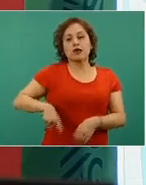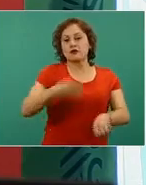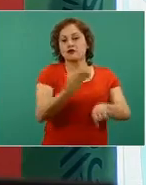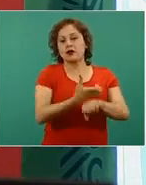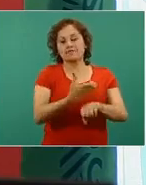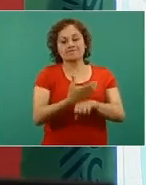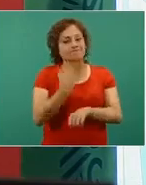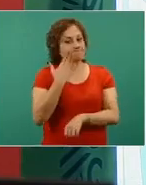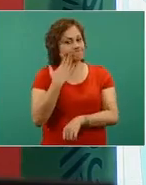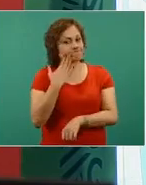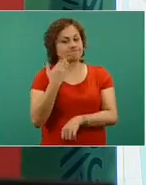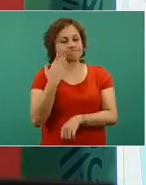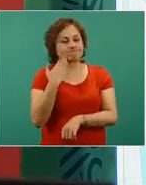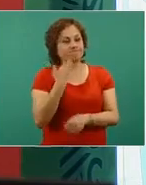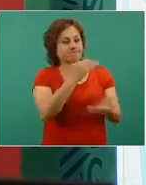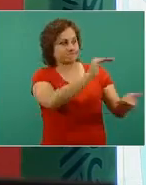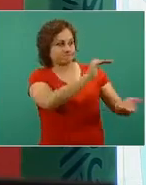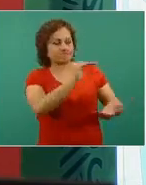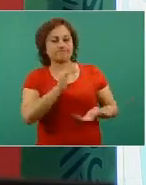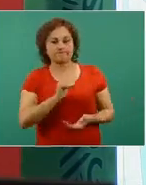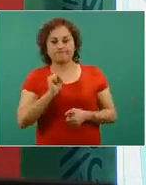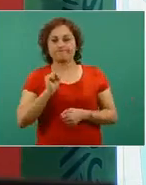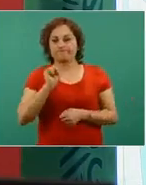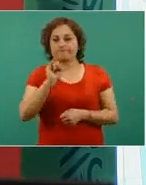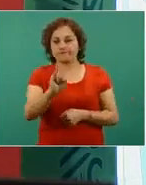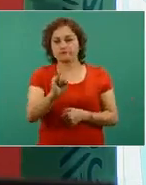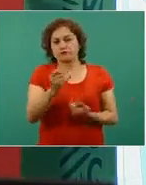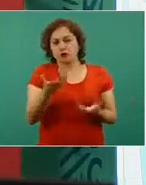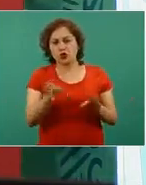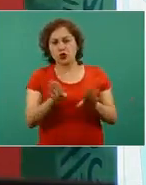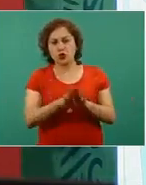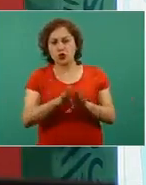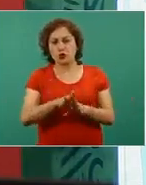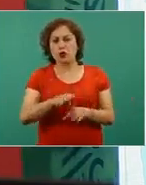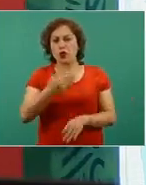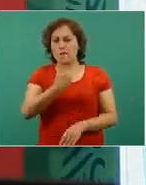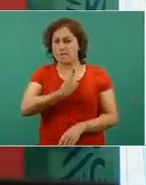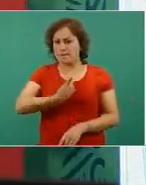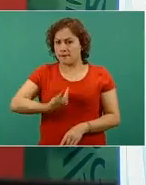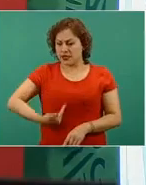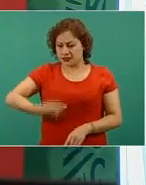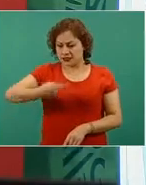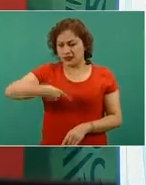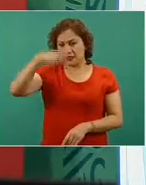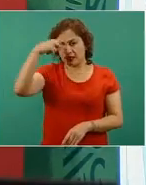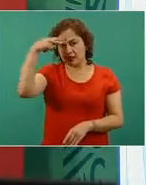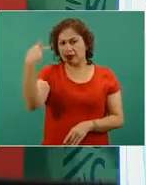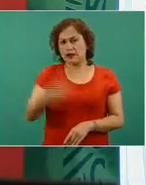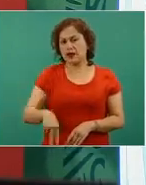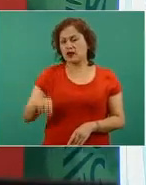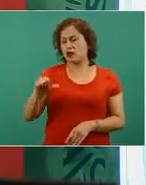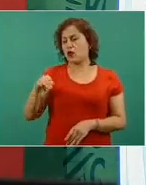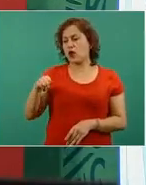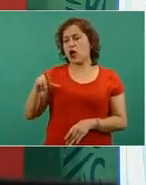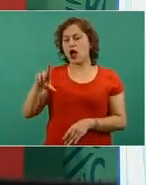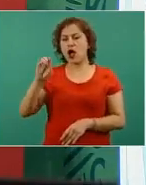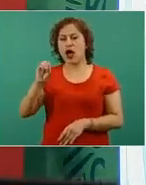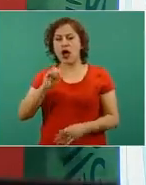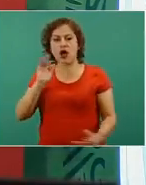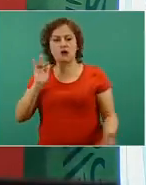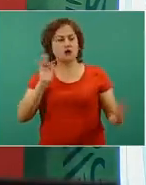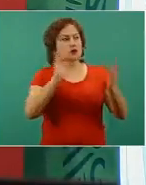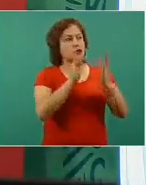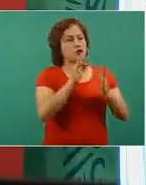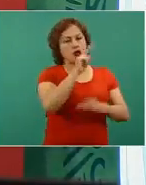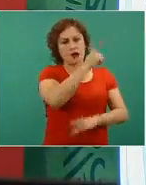partir de la negociación o de la plática de amistad que tuvo nuestro presidente, Andrés Manuel López Obrador, con el presidente Joseph